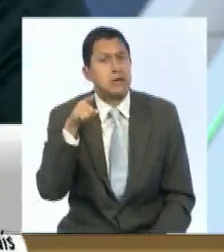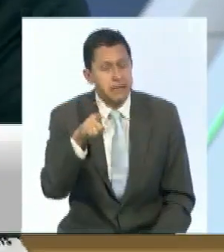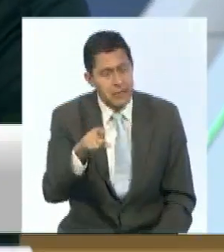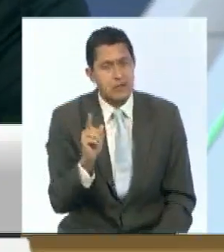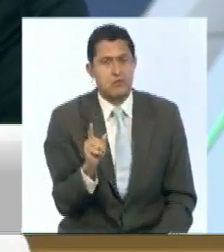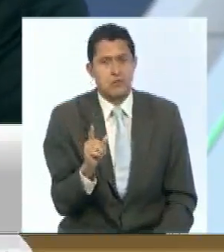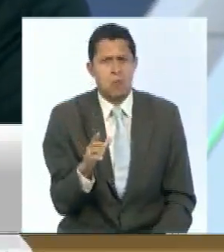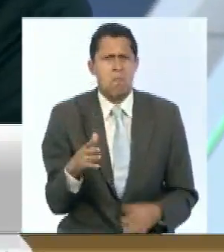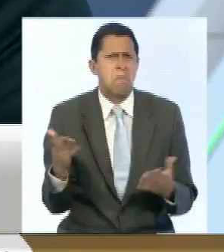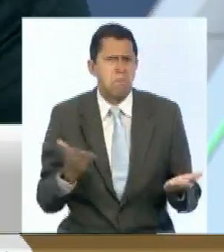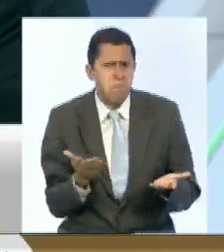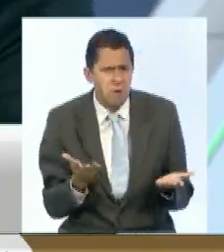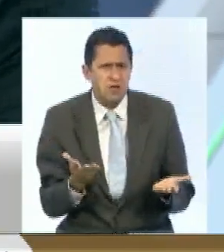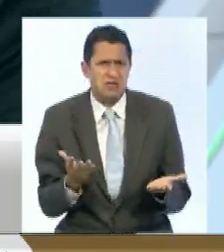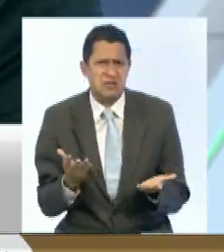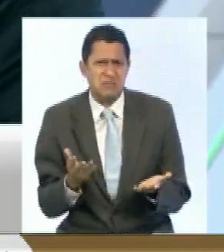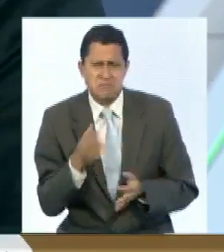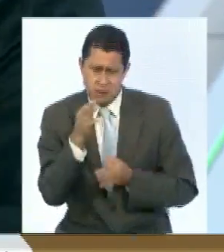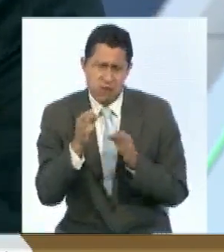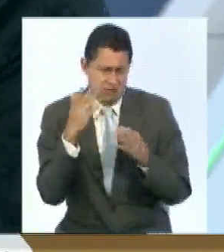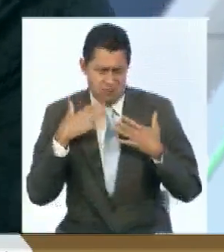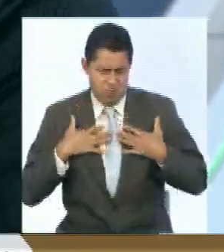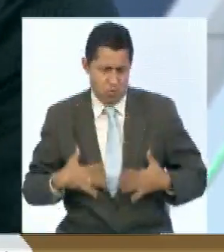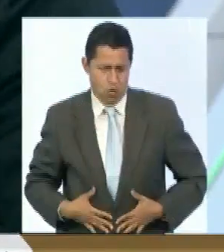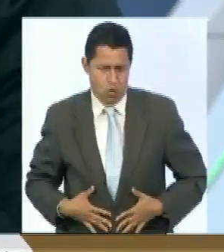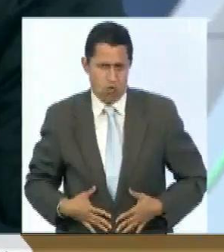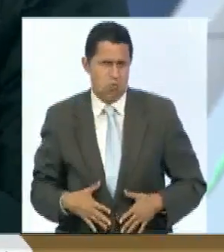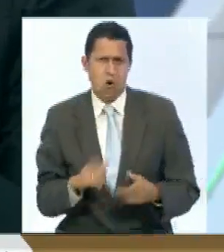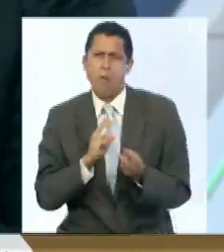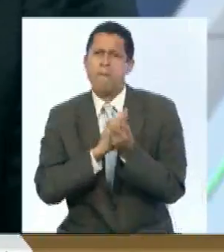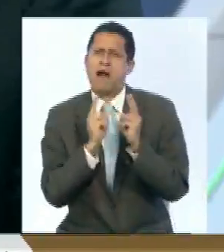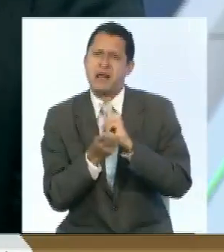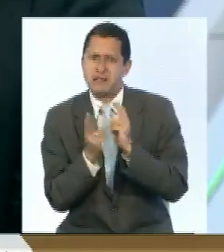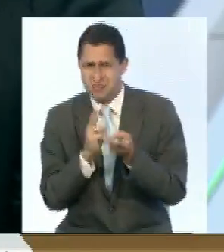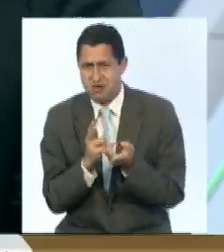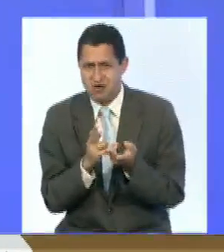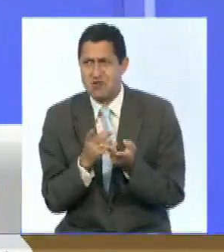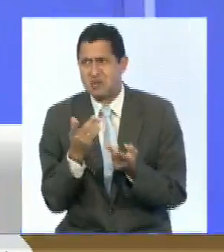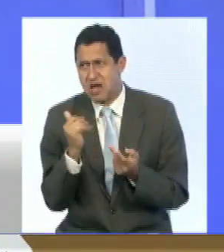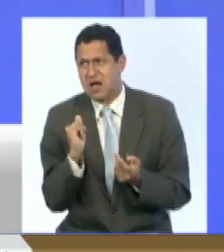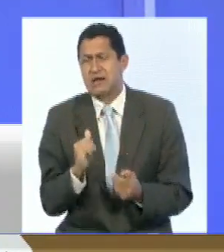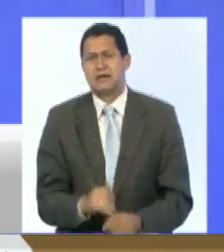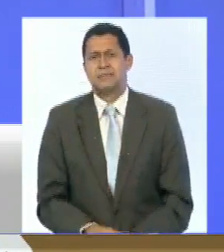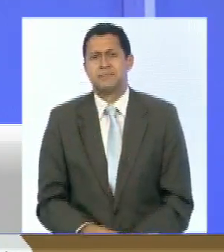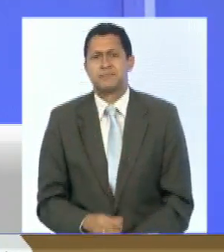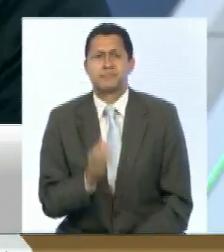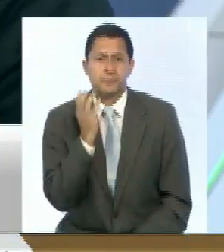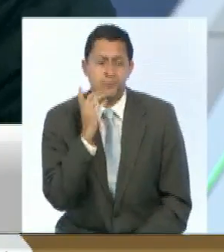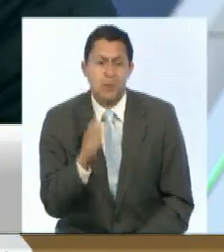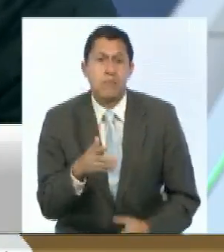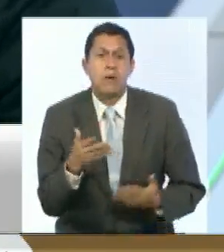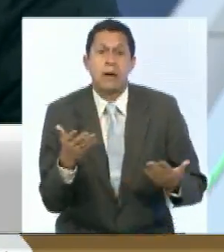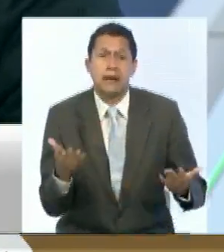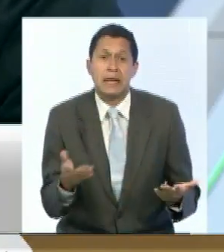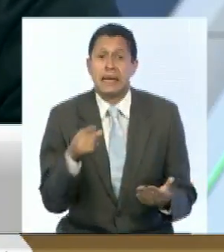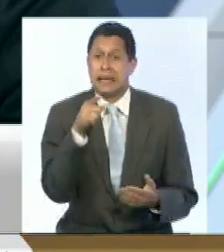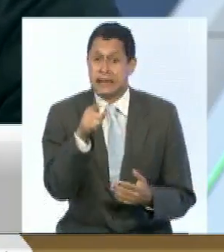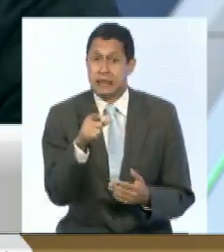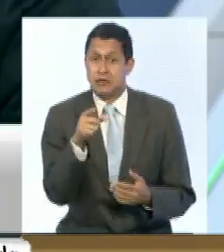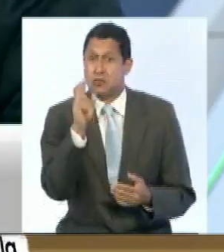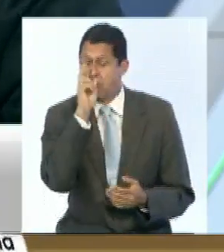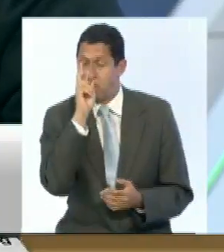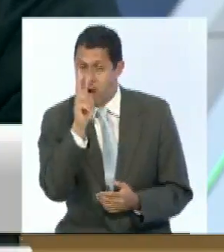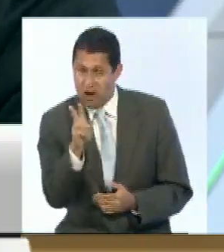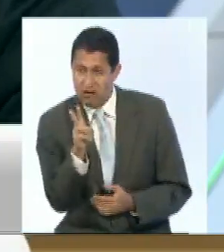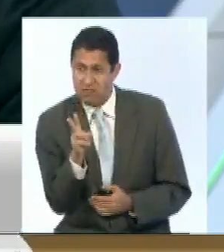y esto porque y esto se debe a implicaciones anatómicos de variaciones anatómicas por eso al bar y coser obviamente que el varicocele lo vamos a